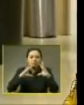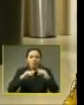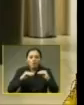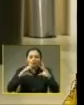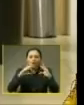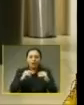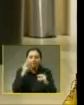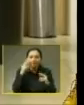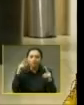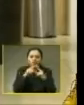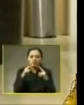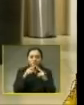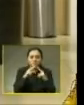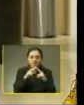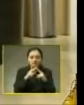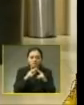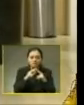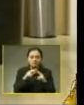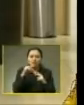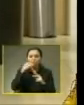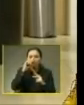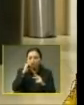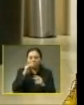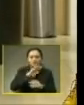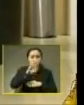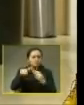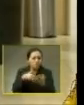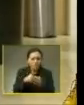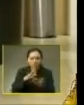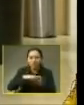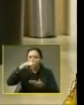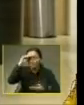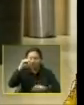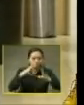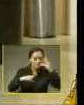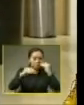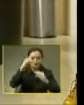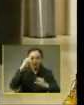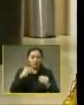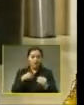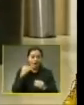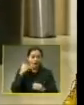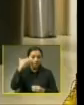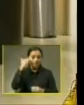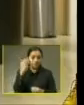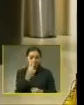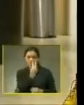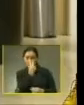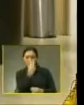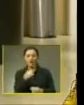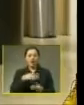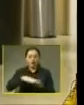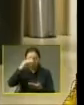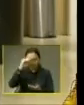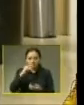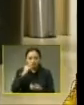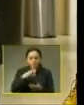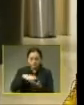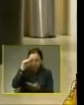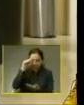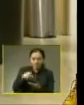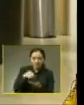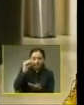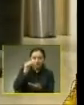niños que todo lo aprenden a través de lo que nosotros les damos en la escuela, en